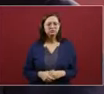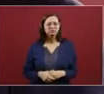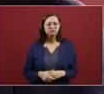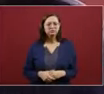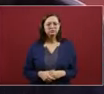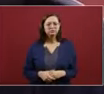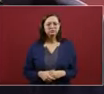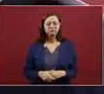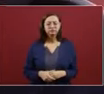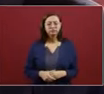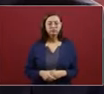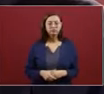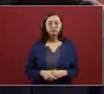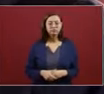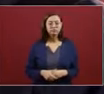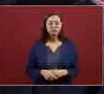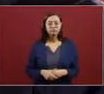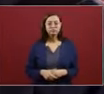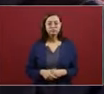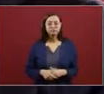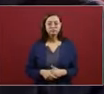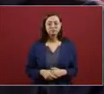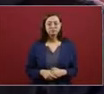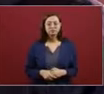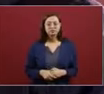Y quise